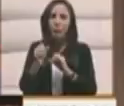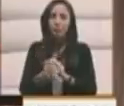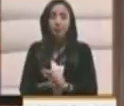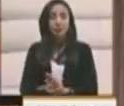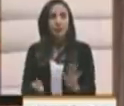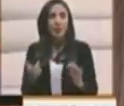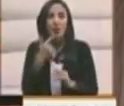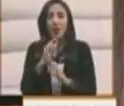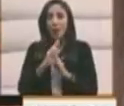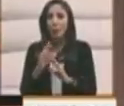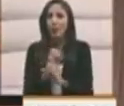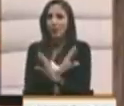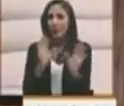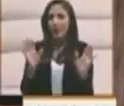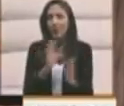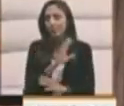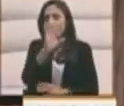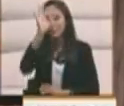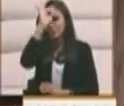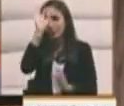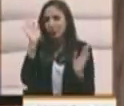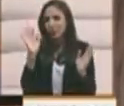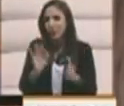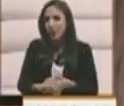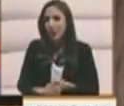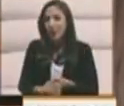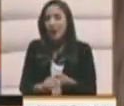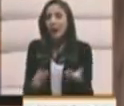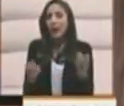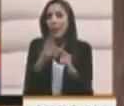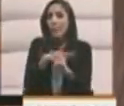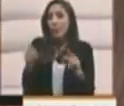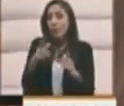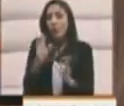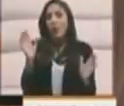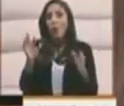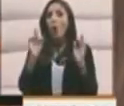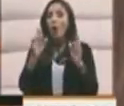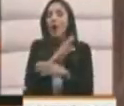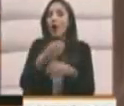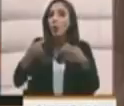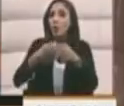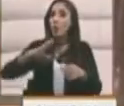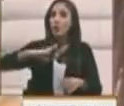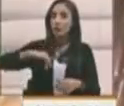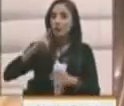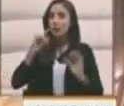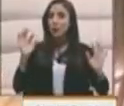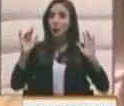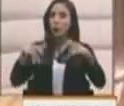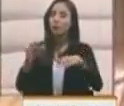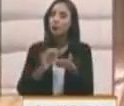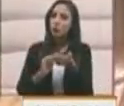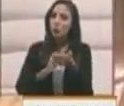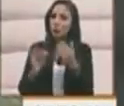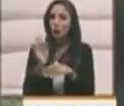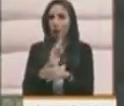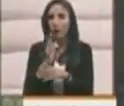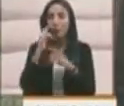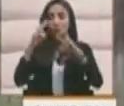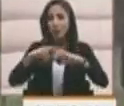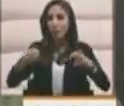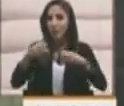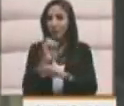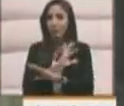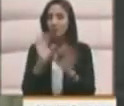sí te puedo decir es que lo lógico es que los organismos policiales de investigaciones se aboquen a eso y hagan las respectivas pesquisas. ¿Cuáles